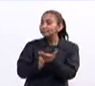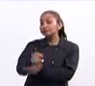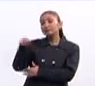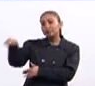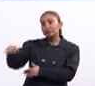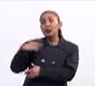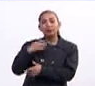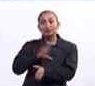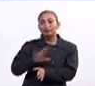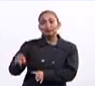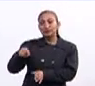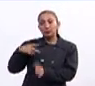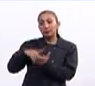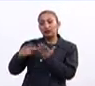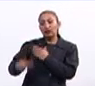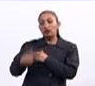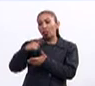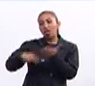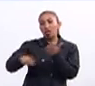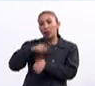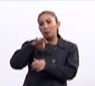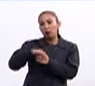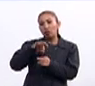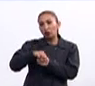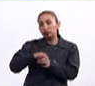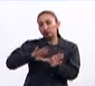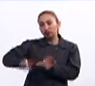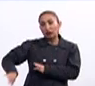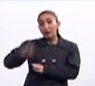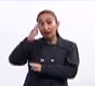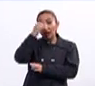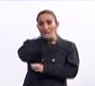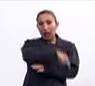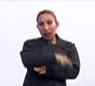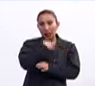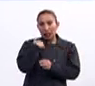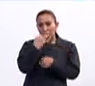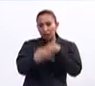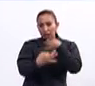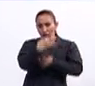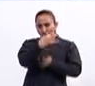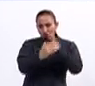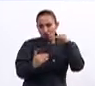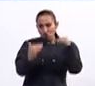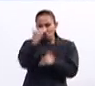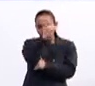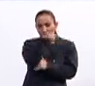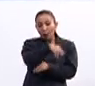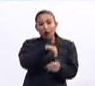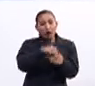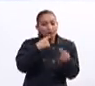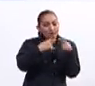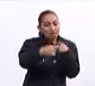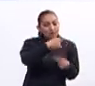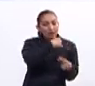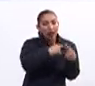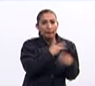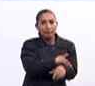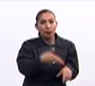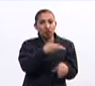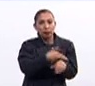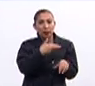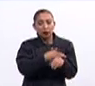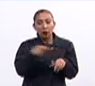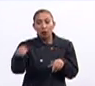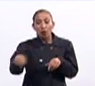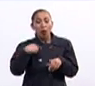determinó que rechazaban el proyecto de nulidad de la elección. Federal, ya los ya la magistrados federal, federales. exactamente, Claro. por una votación. O sea, ahí entró, digamos, el proceso a